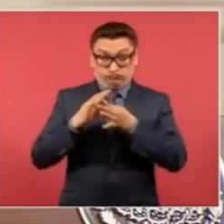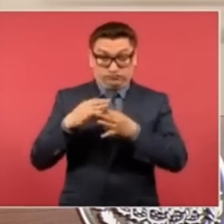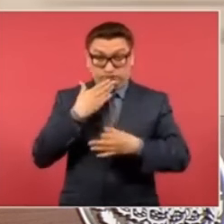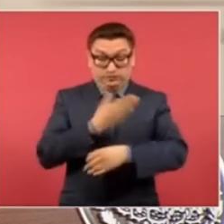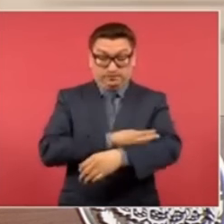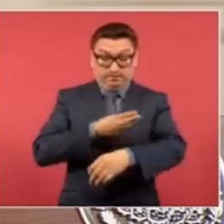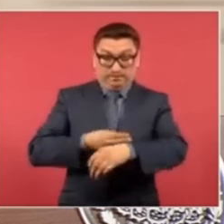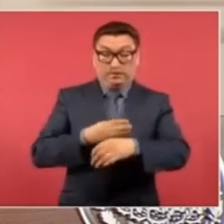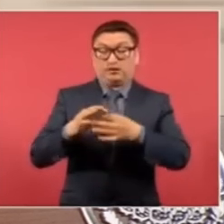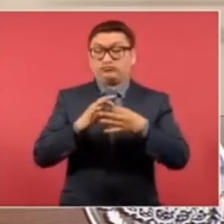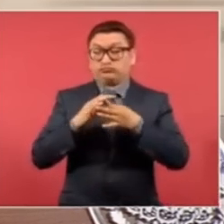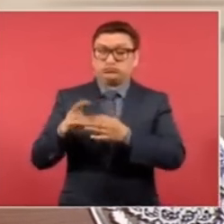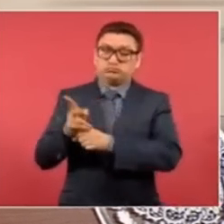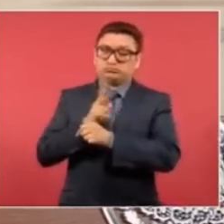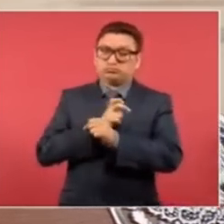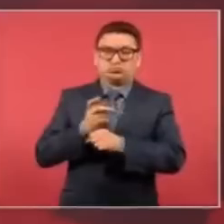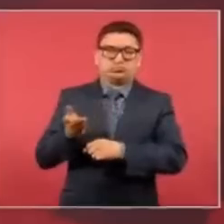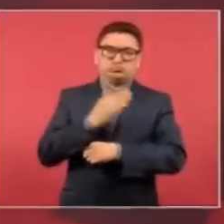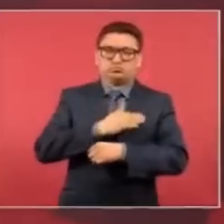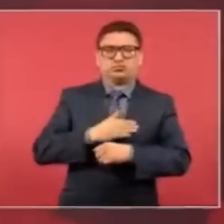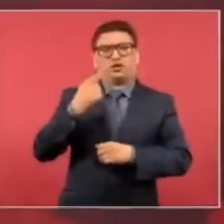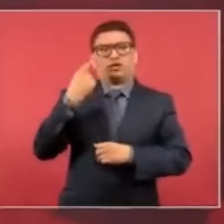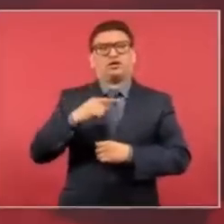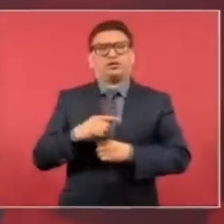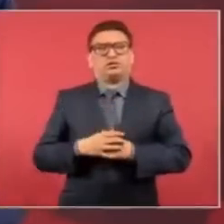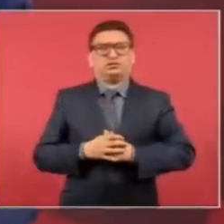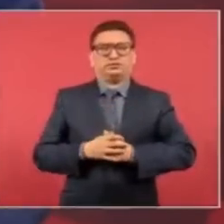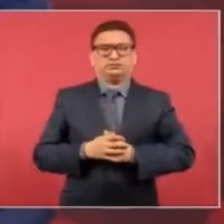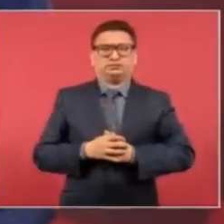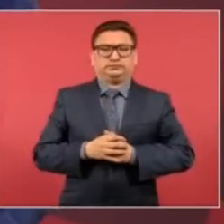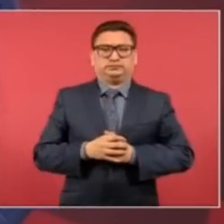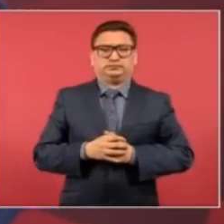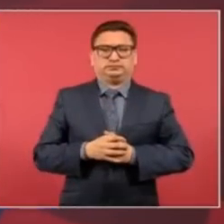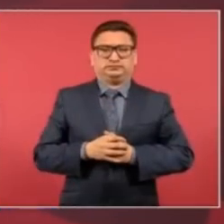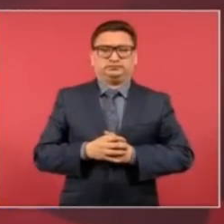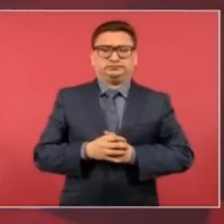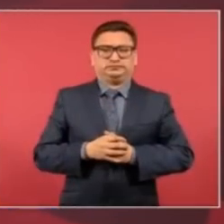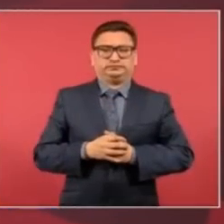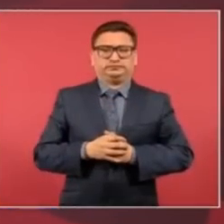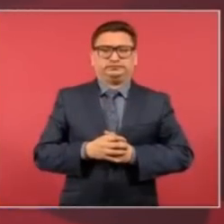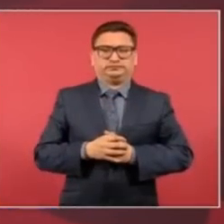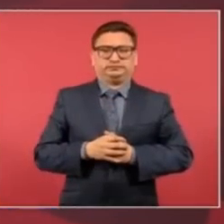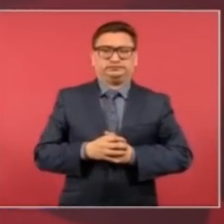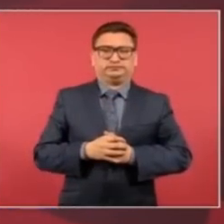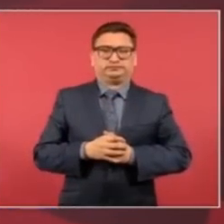Madero hasta lo invitaba a que se